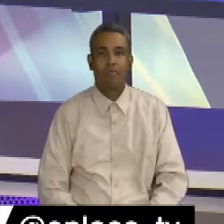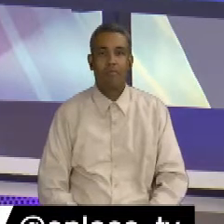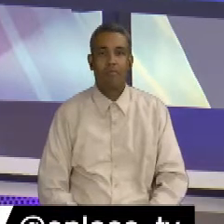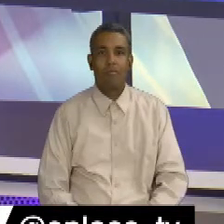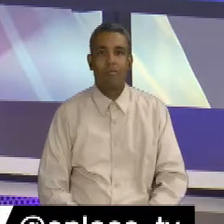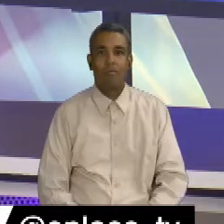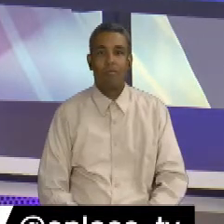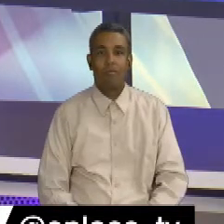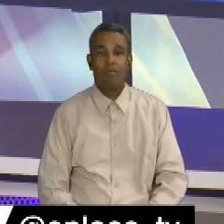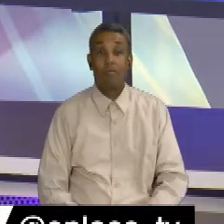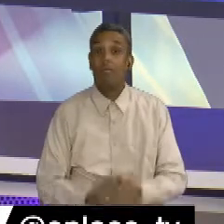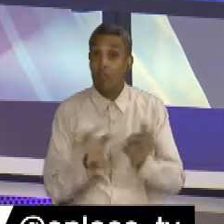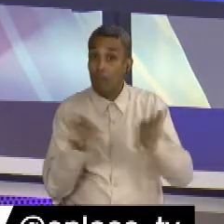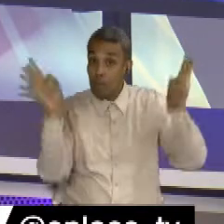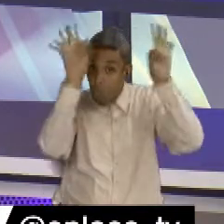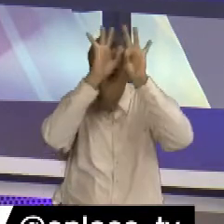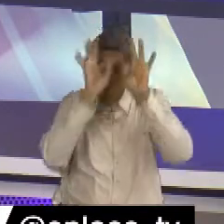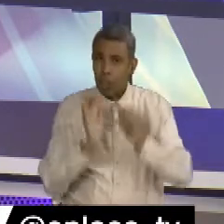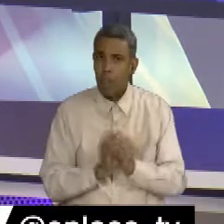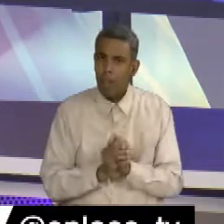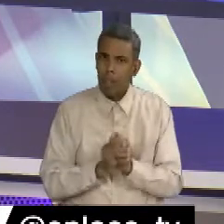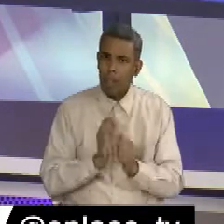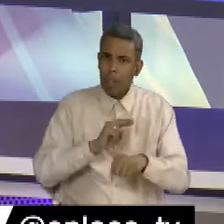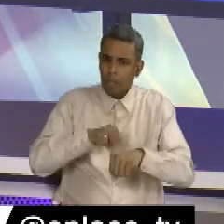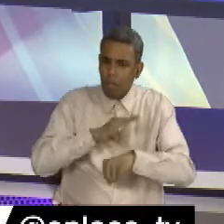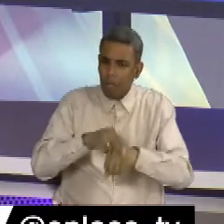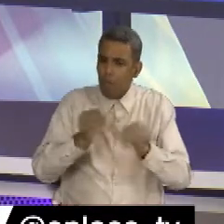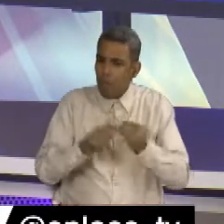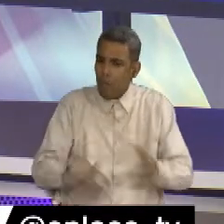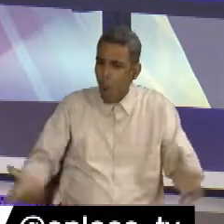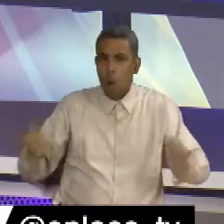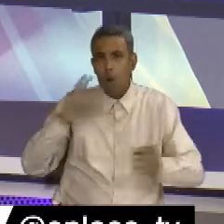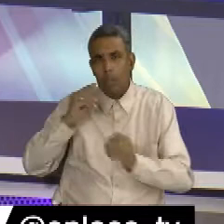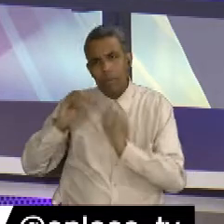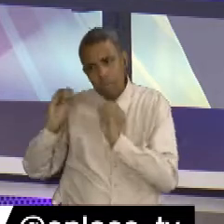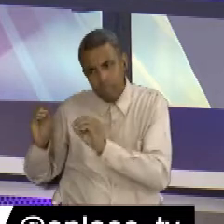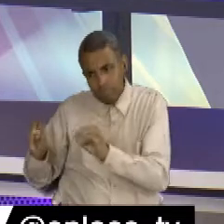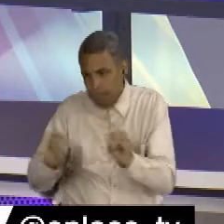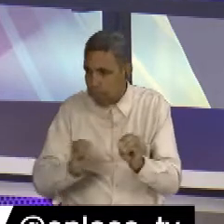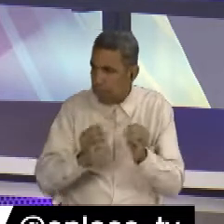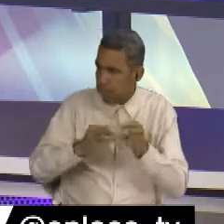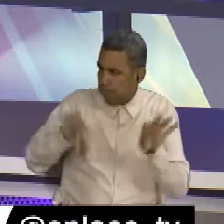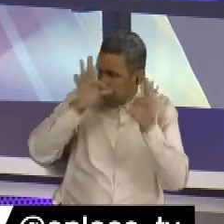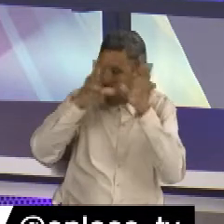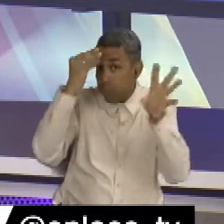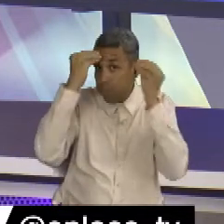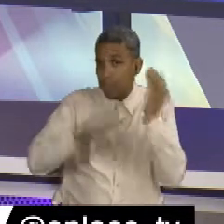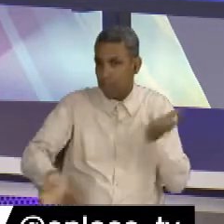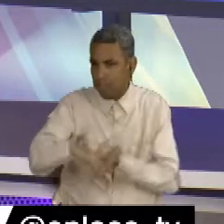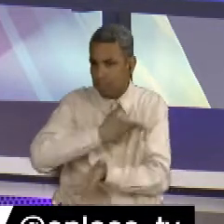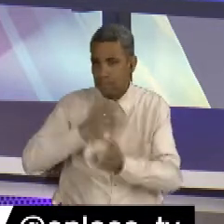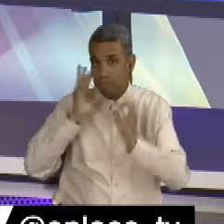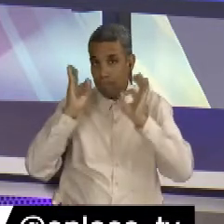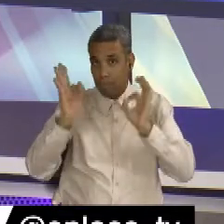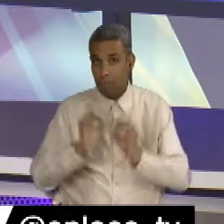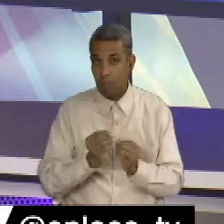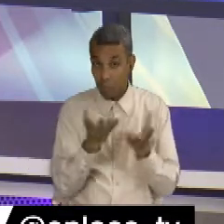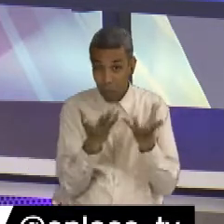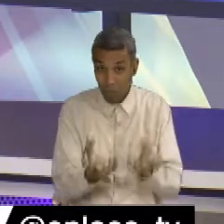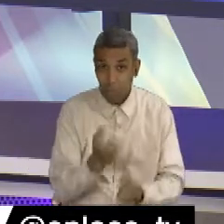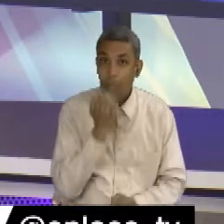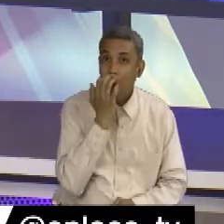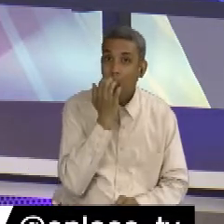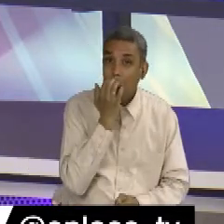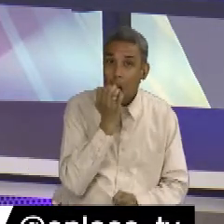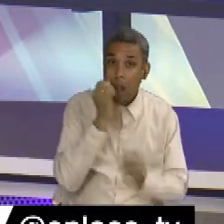Es importante promover desde el interior de los hogares las buenas costumbres, los buenos hábitos para tener una sana convivencia. Si usted quiere que el personaje de Rufino esté en su